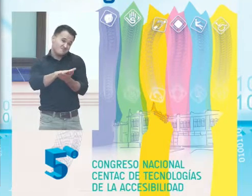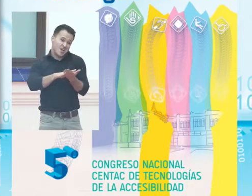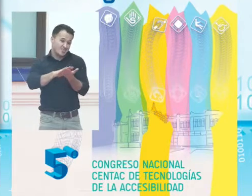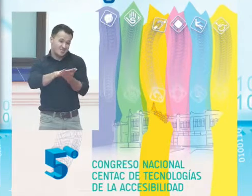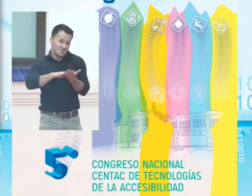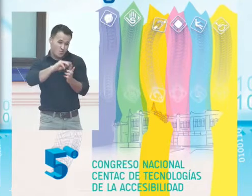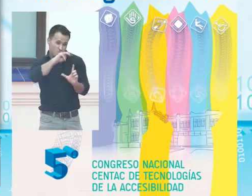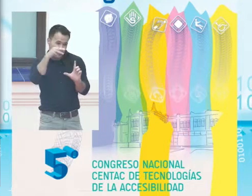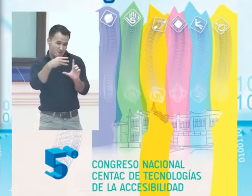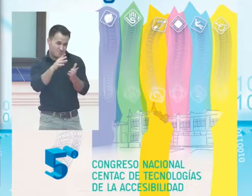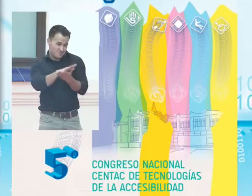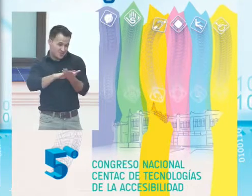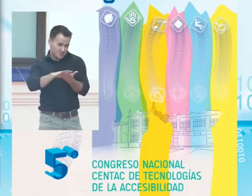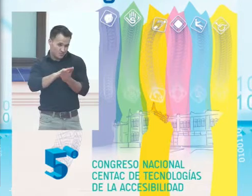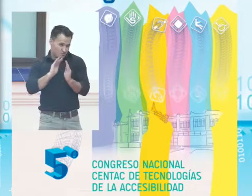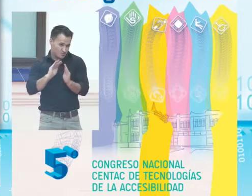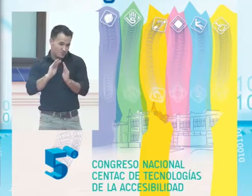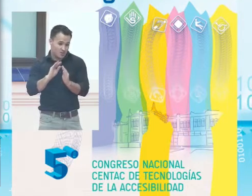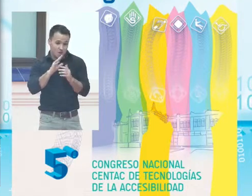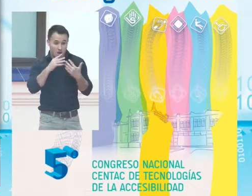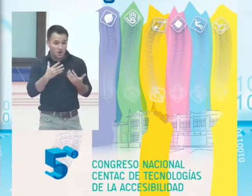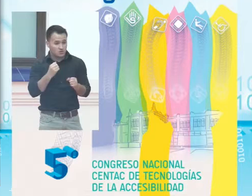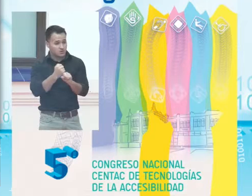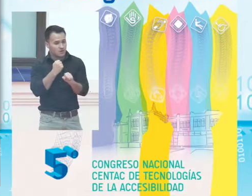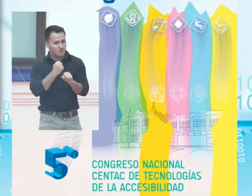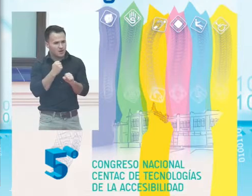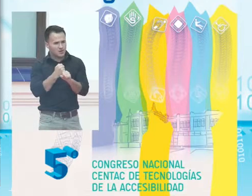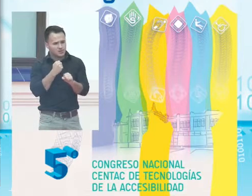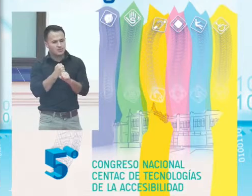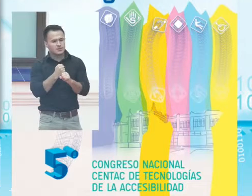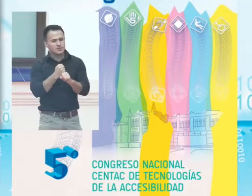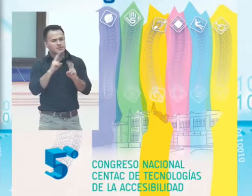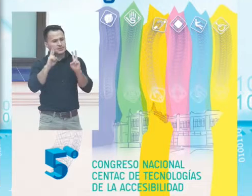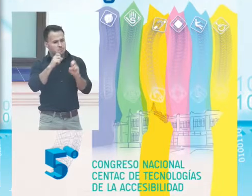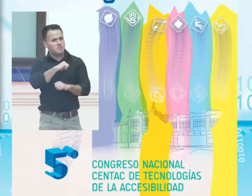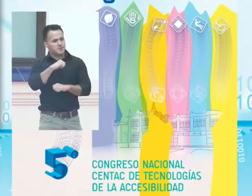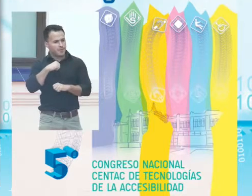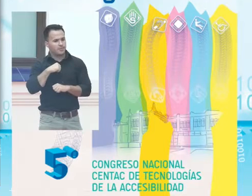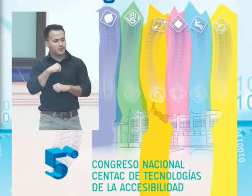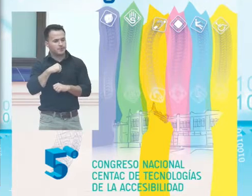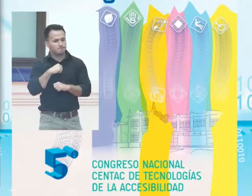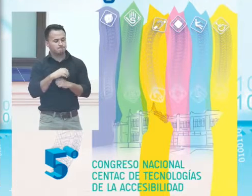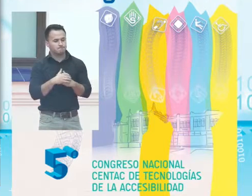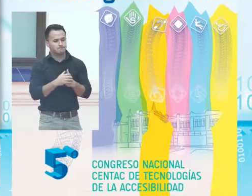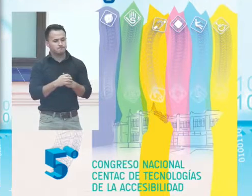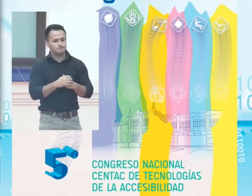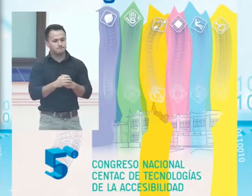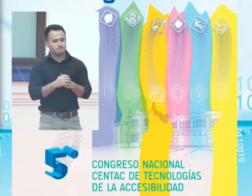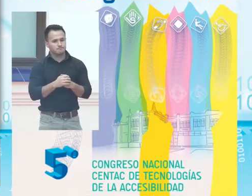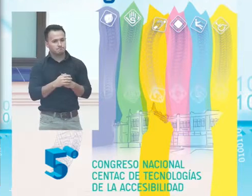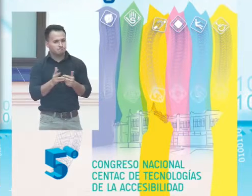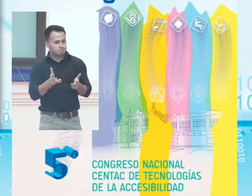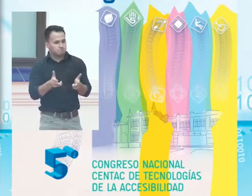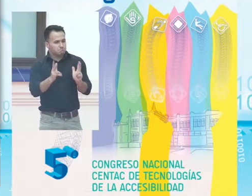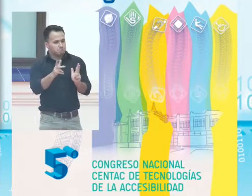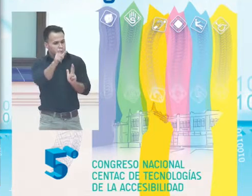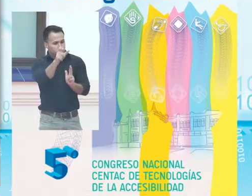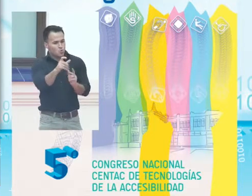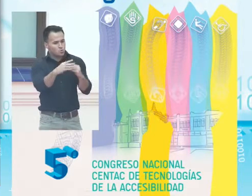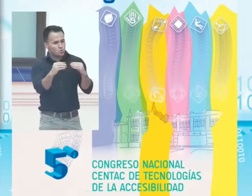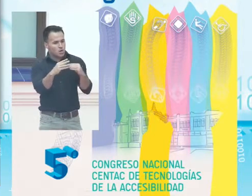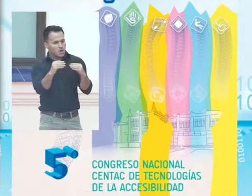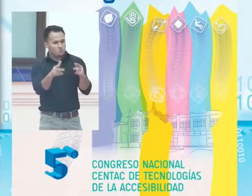web, ahora está trabajando mucho en privacidad, de permitir al